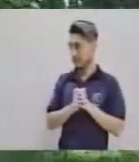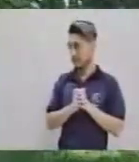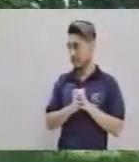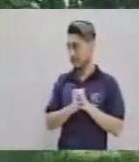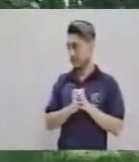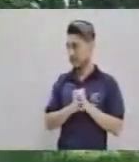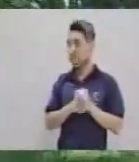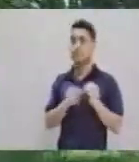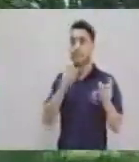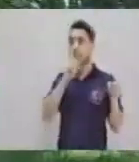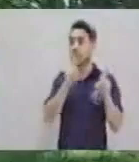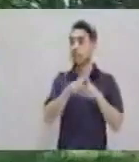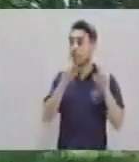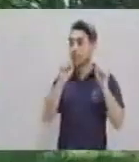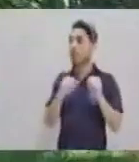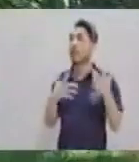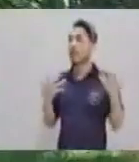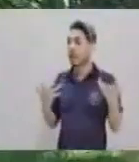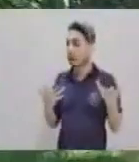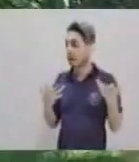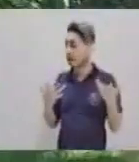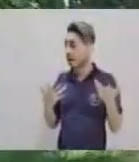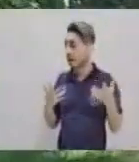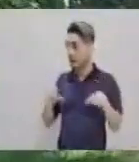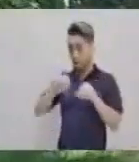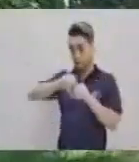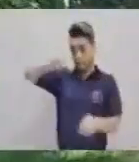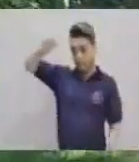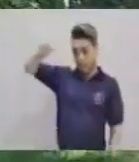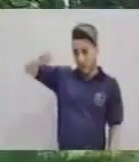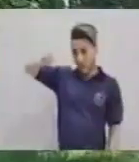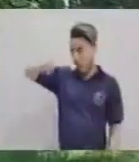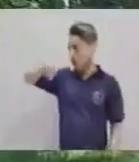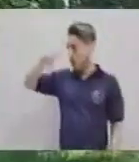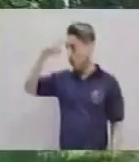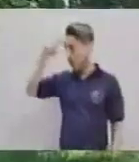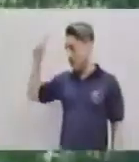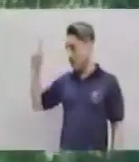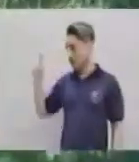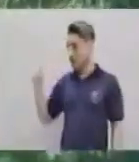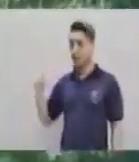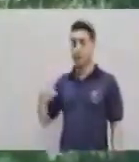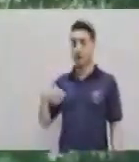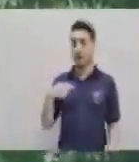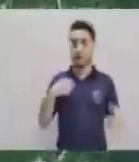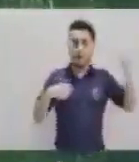Y también podemos apoyarnos en el palo. Momento de estirar acá.